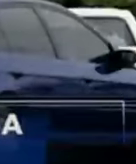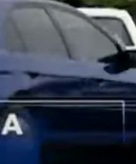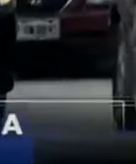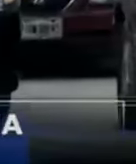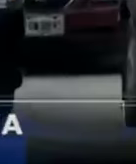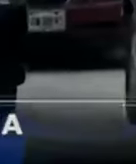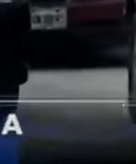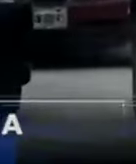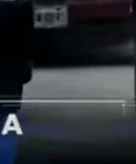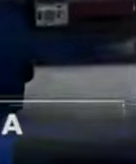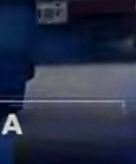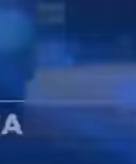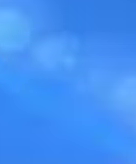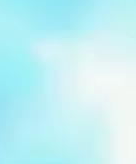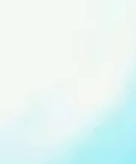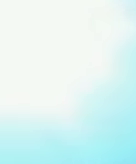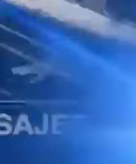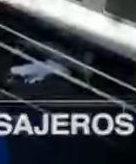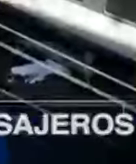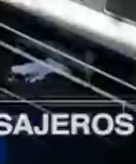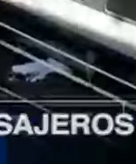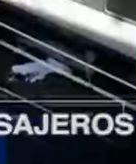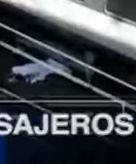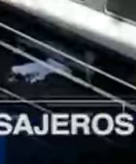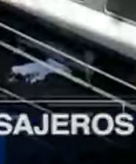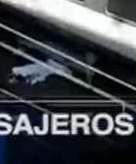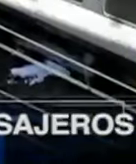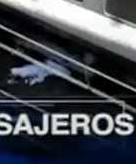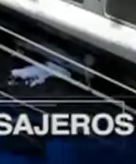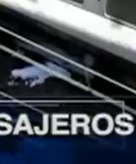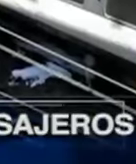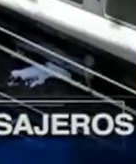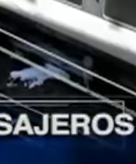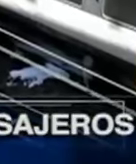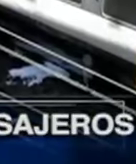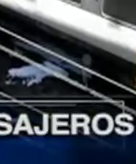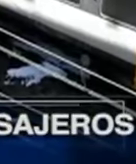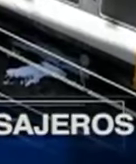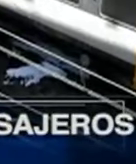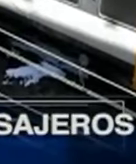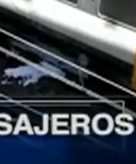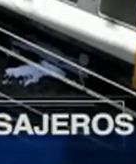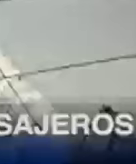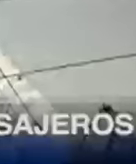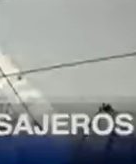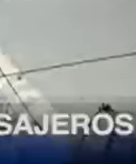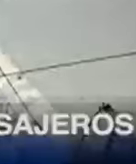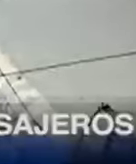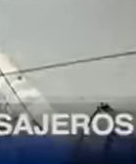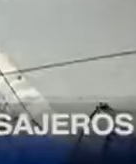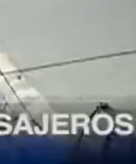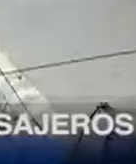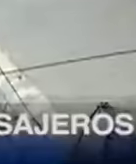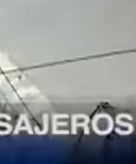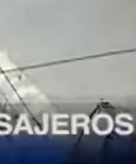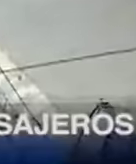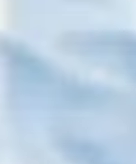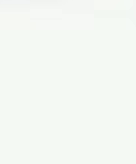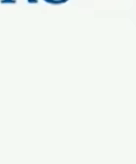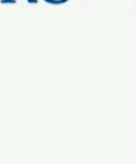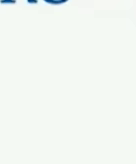violencia de pandillas en Honduras. Y también, 4 muertos al descarrilarse un tren en